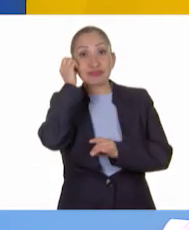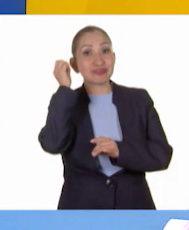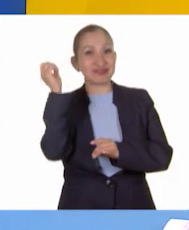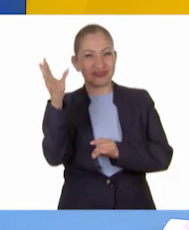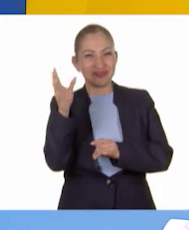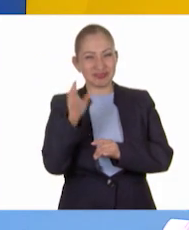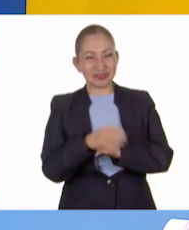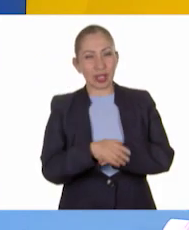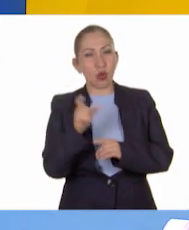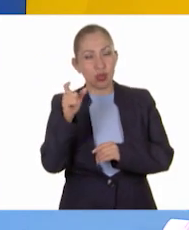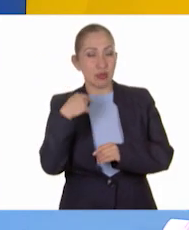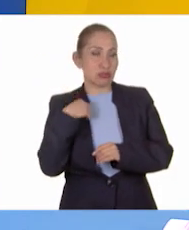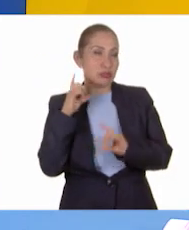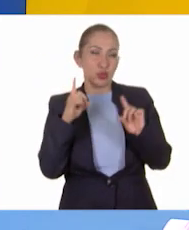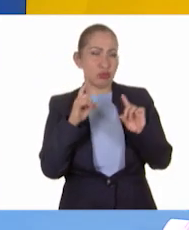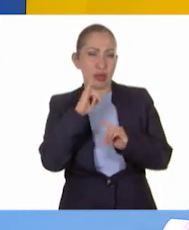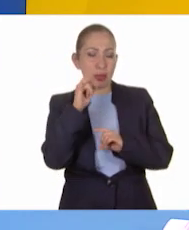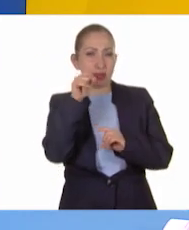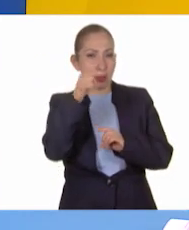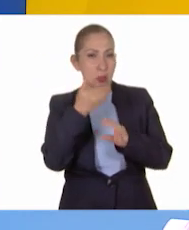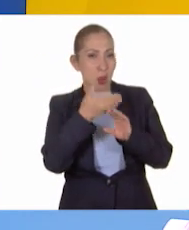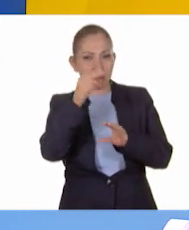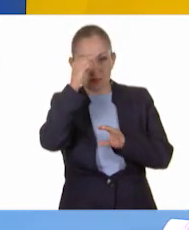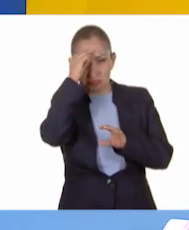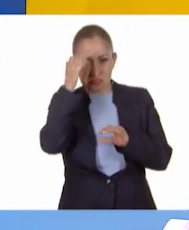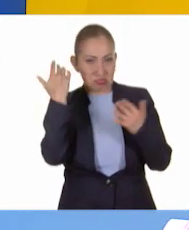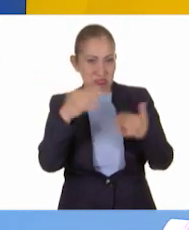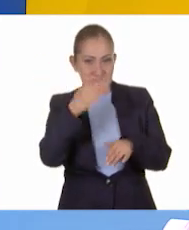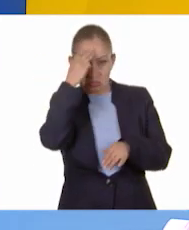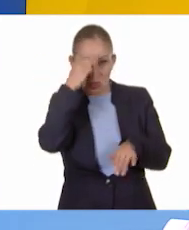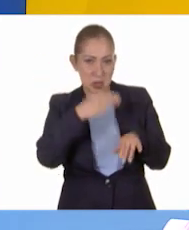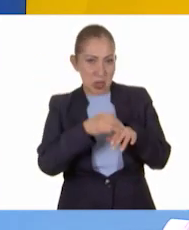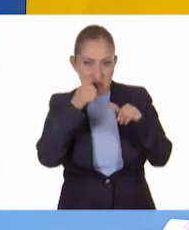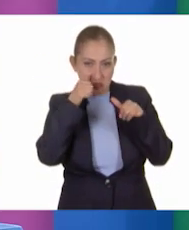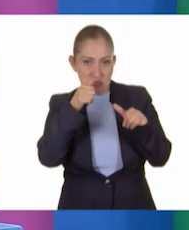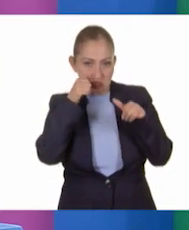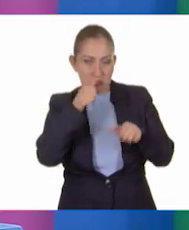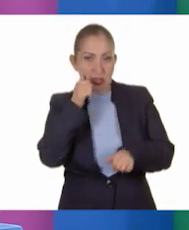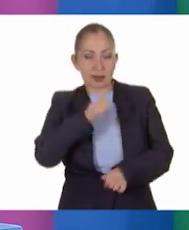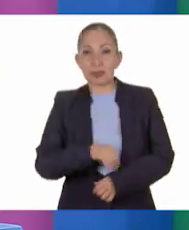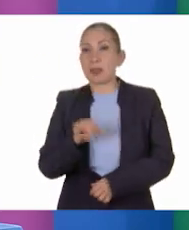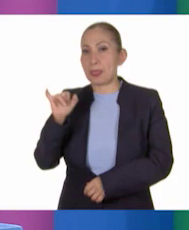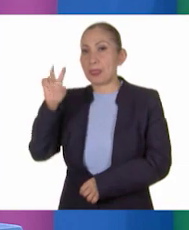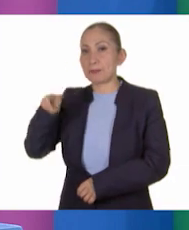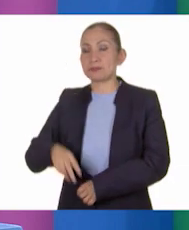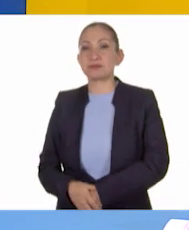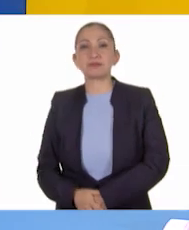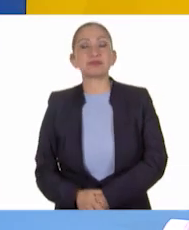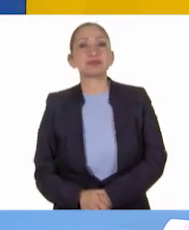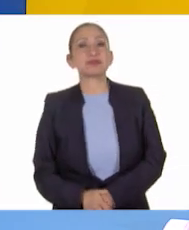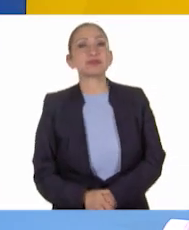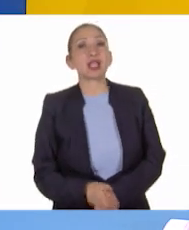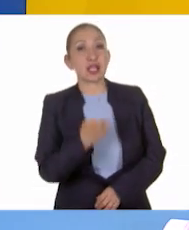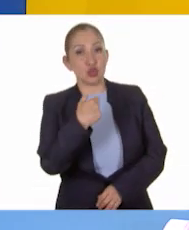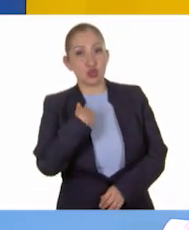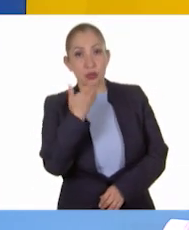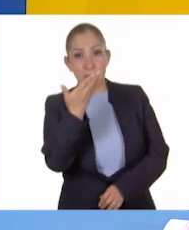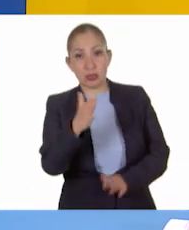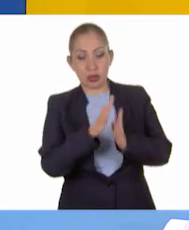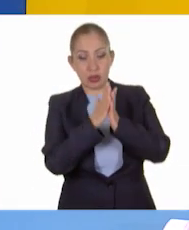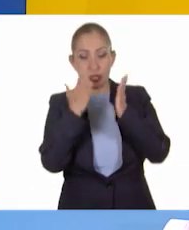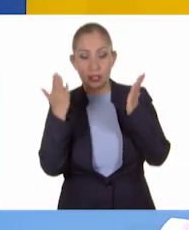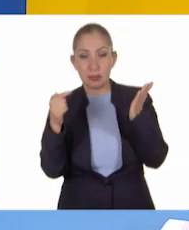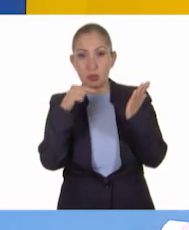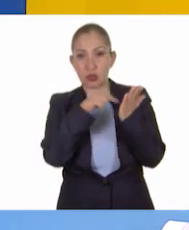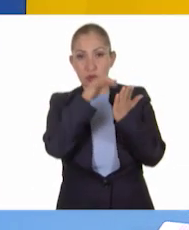olvidado, aunque lo dudo mucho porque son también muy inteligentes y dedicados. Así es, Gaby. Para esto les voy a pedir que abran su